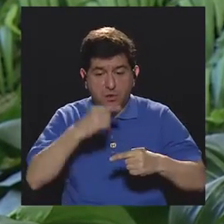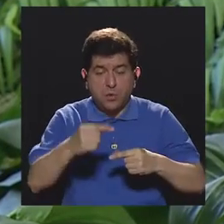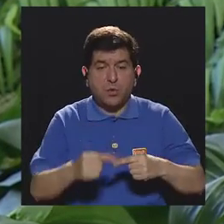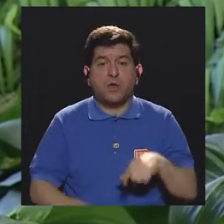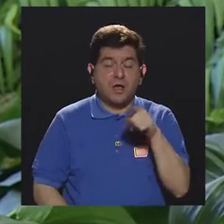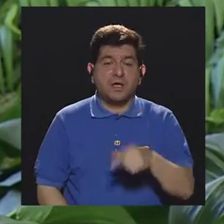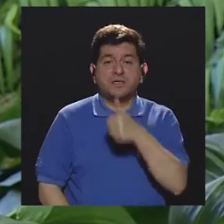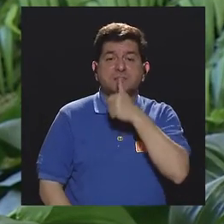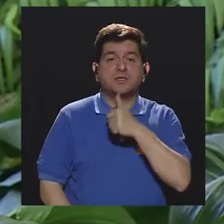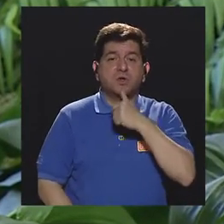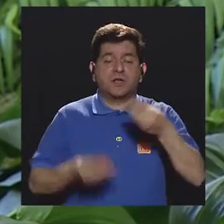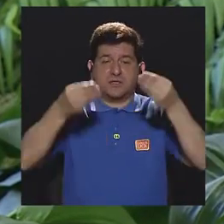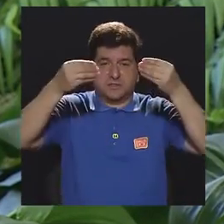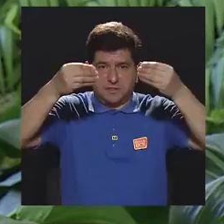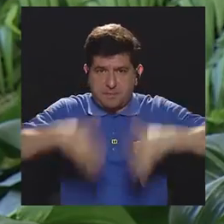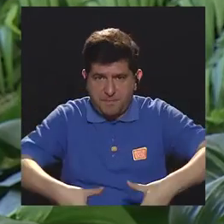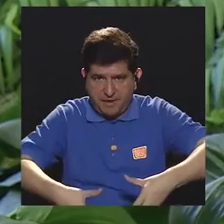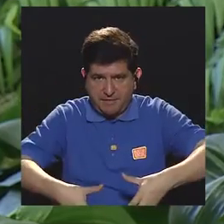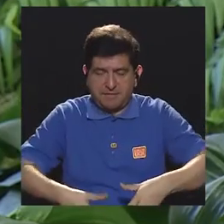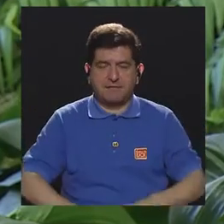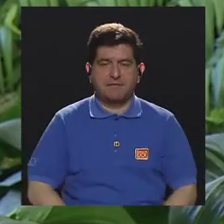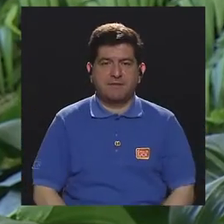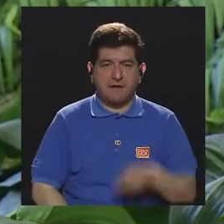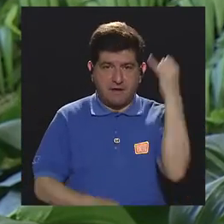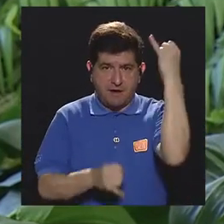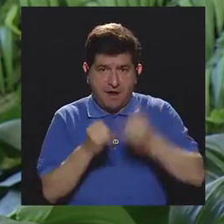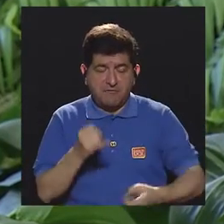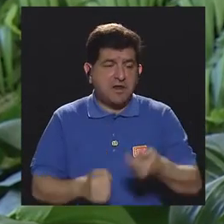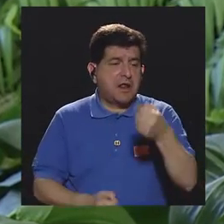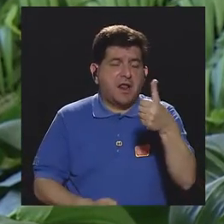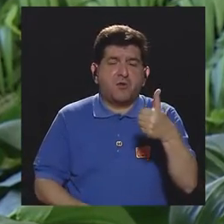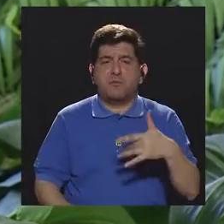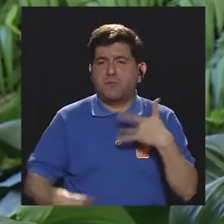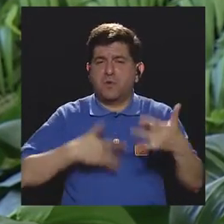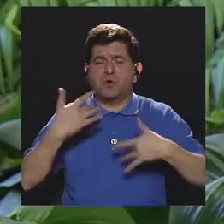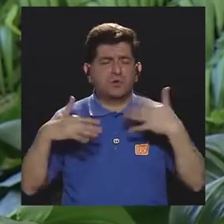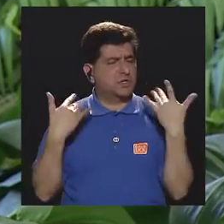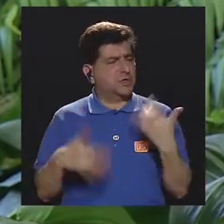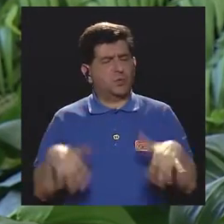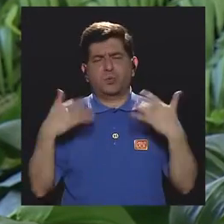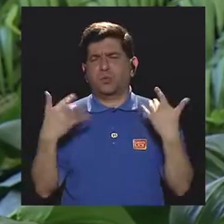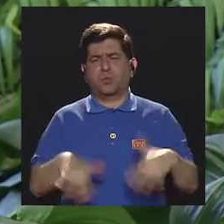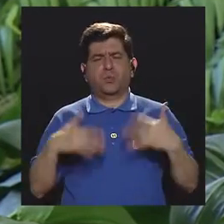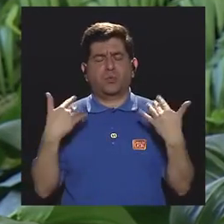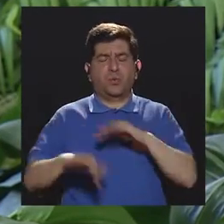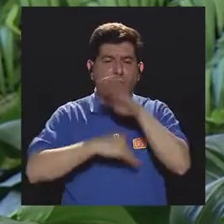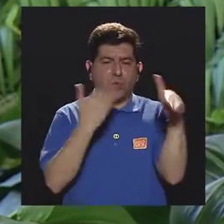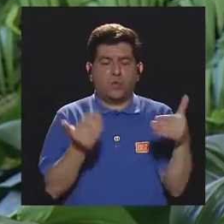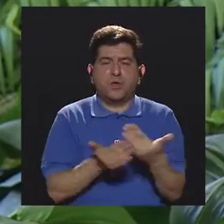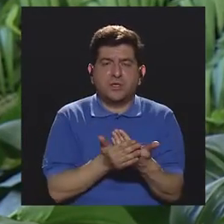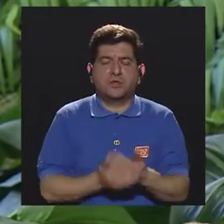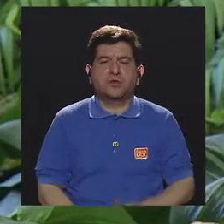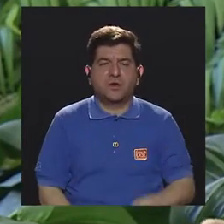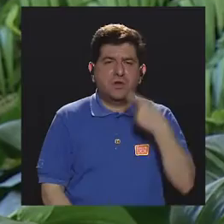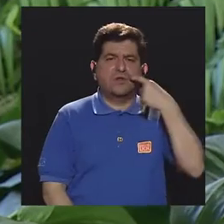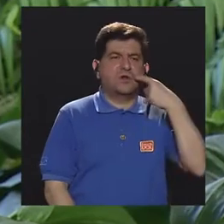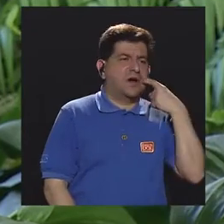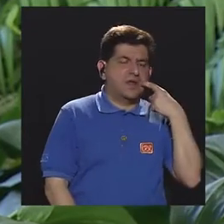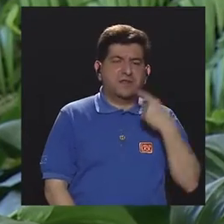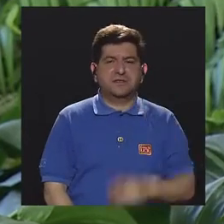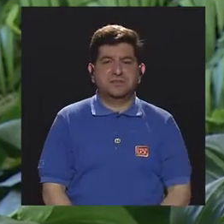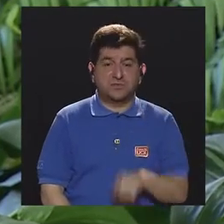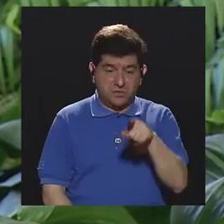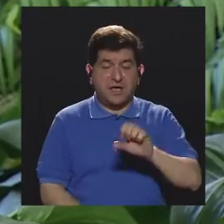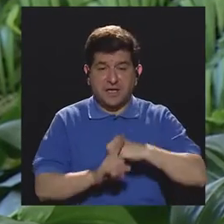gradualmente va perdiendo esa tolerancia. Y al final, con poco, siente mucho. Y en todo aspecto, las adicciones son